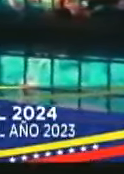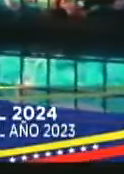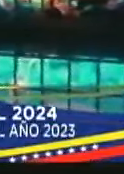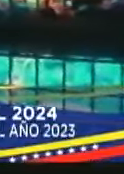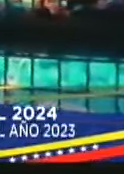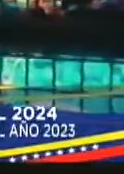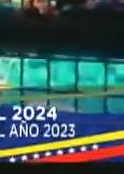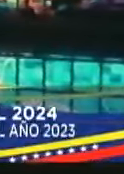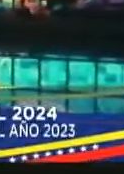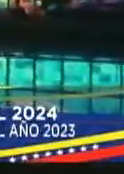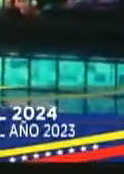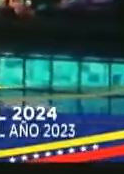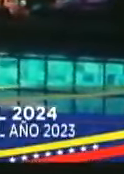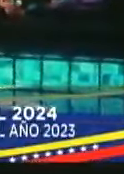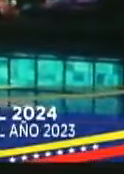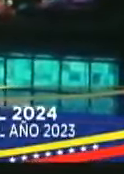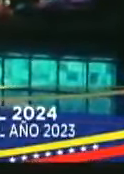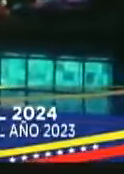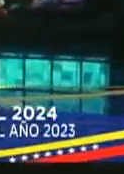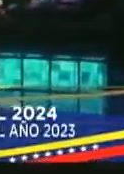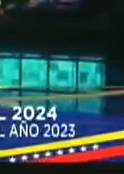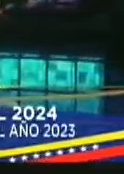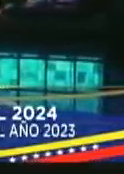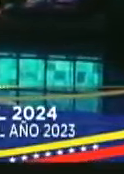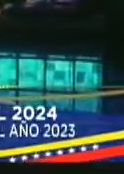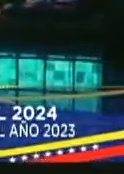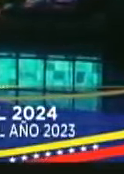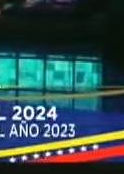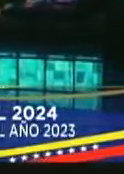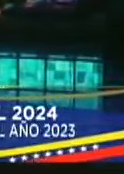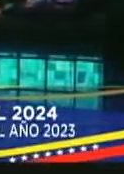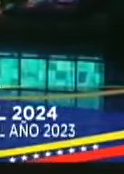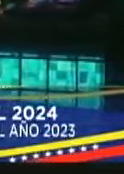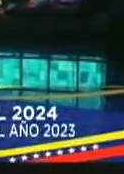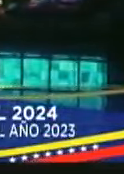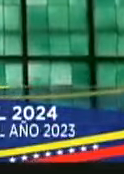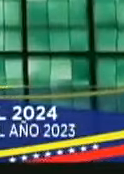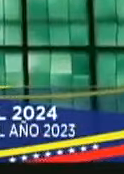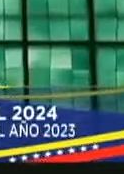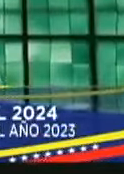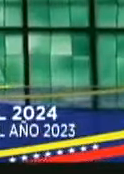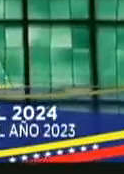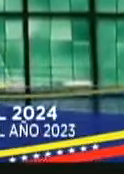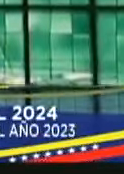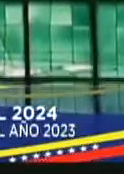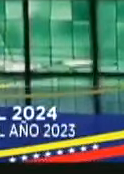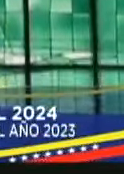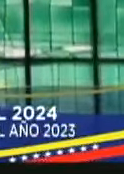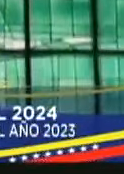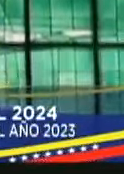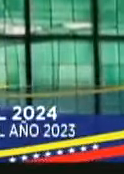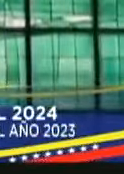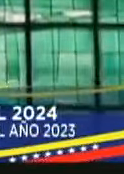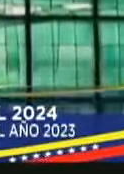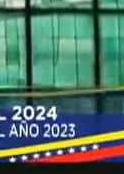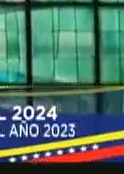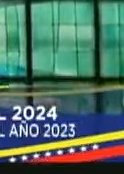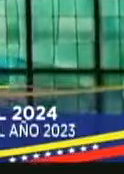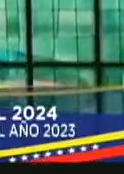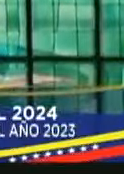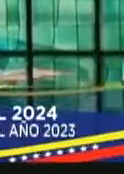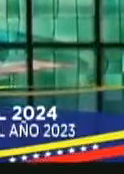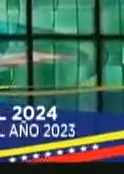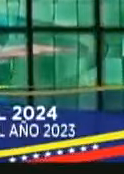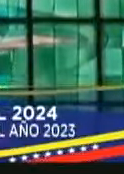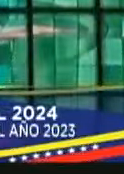642 jueces para desempeñarse en las diferentes circunscripciones del país. Durante la jornada también hacía mención